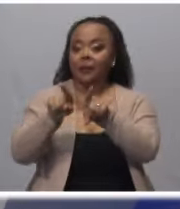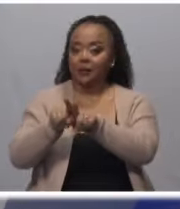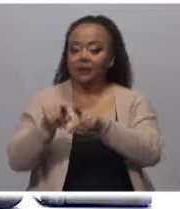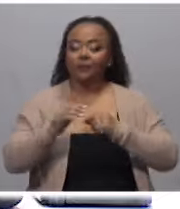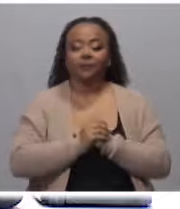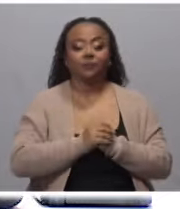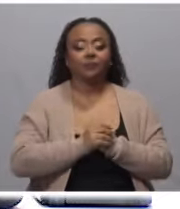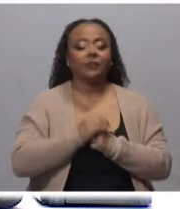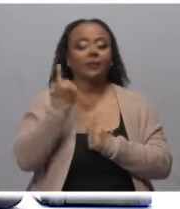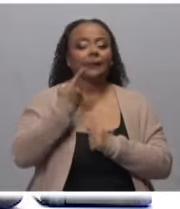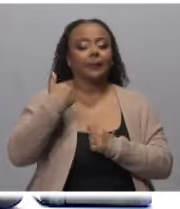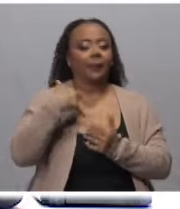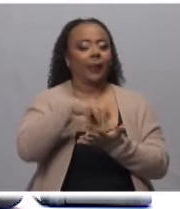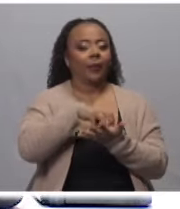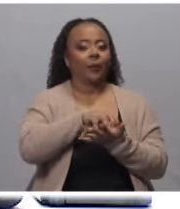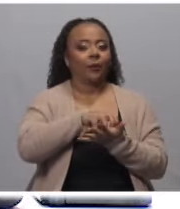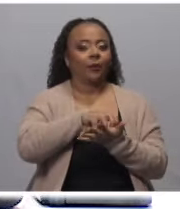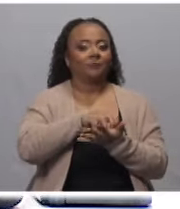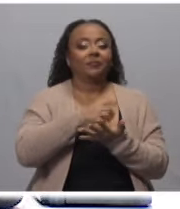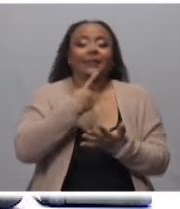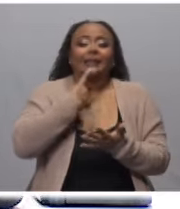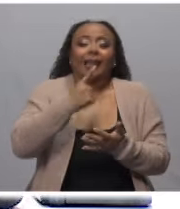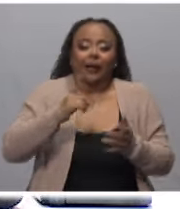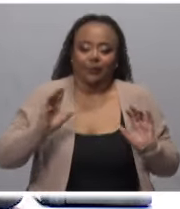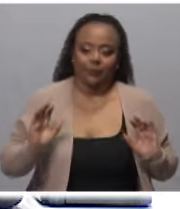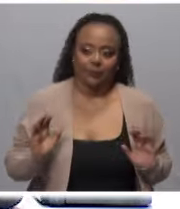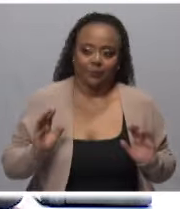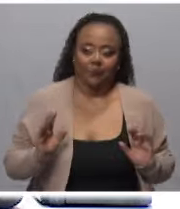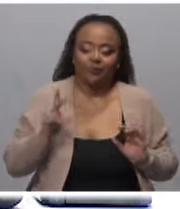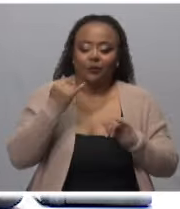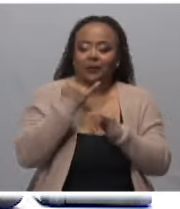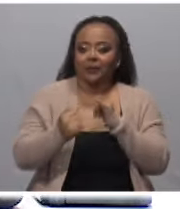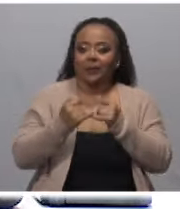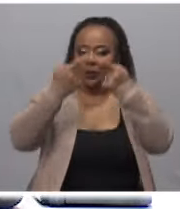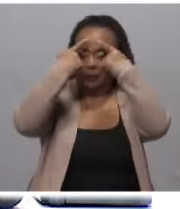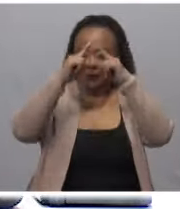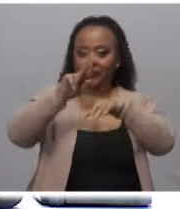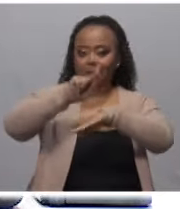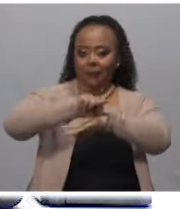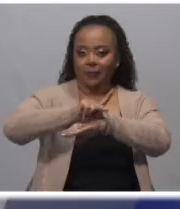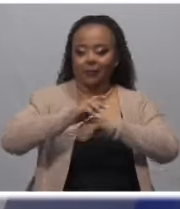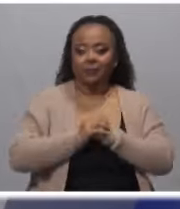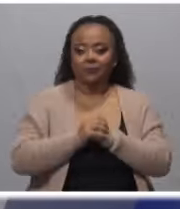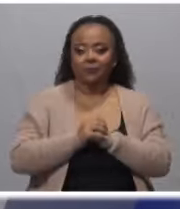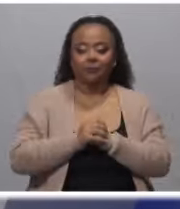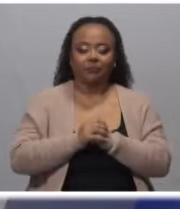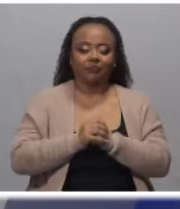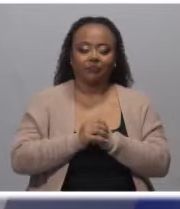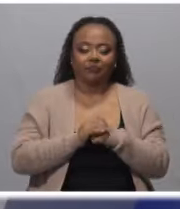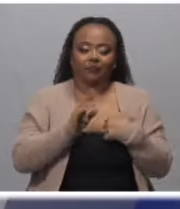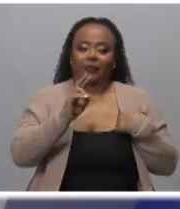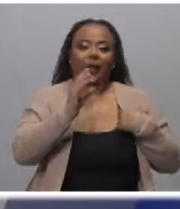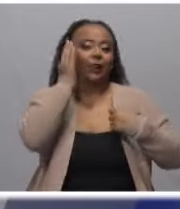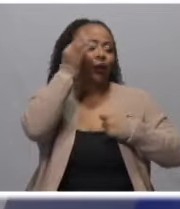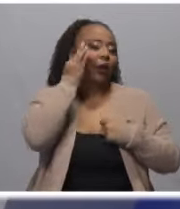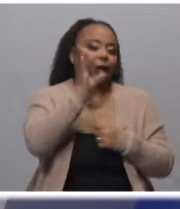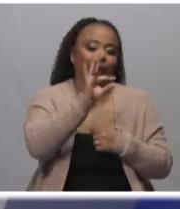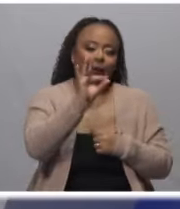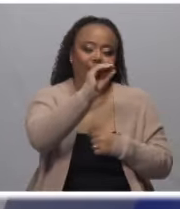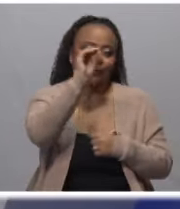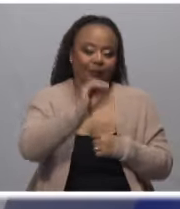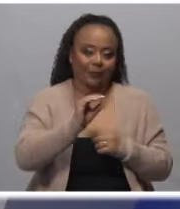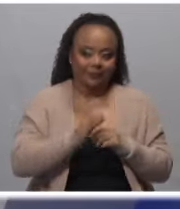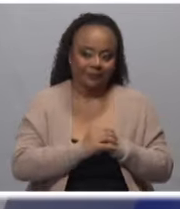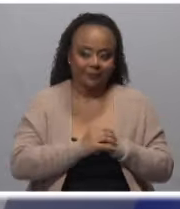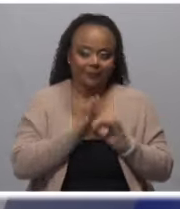quedaría siempre una duda digamos que no no se termina cuajar lo de Paraguay pue vol 99% exactamente Sí